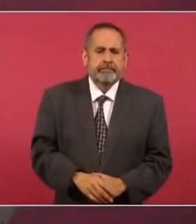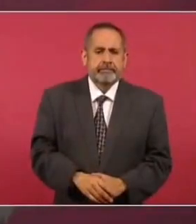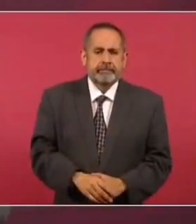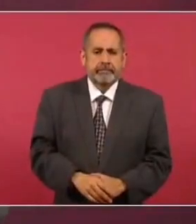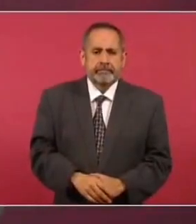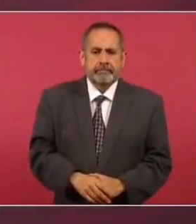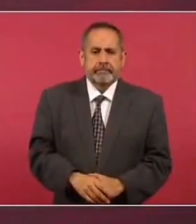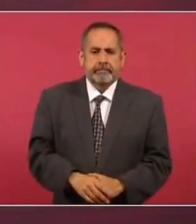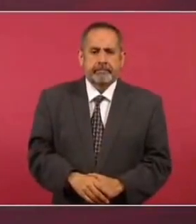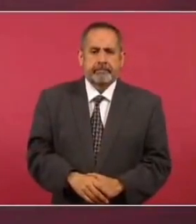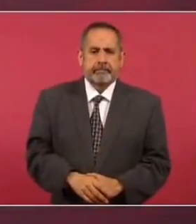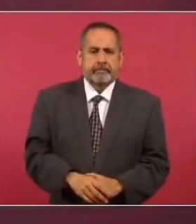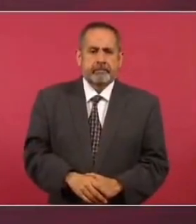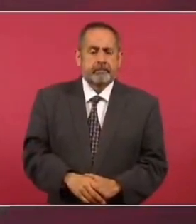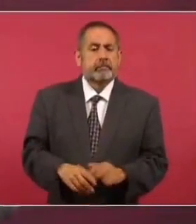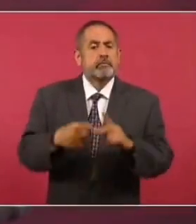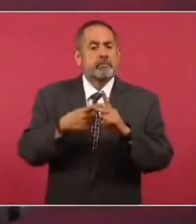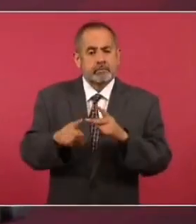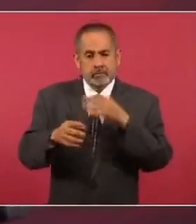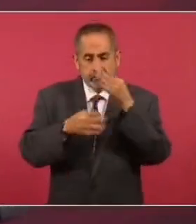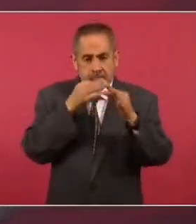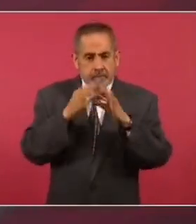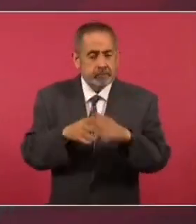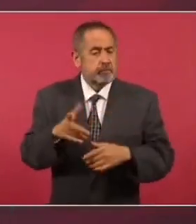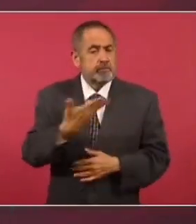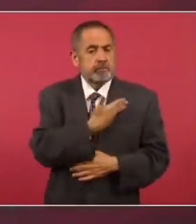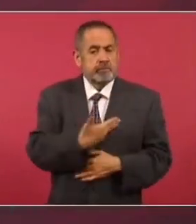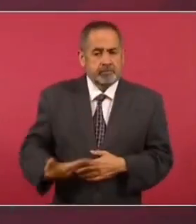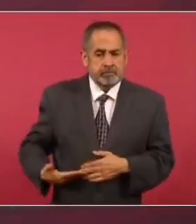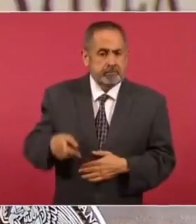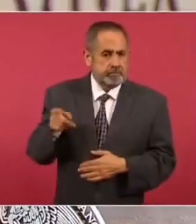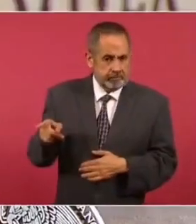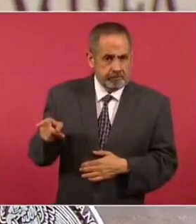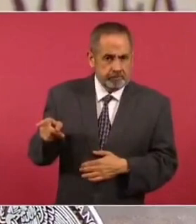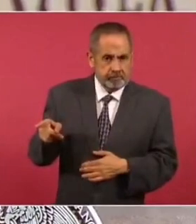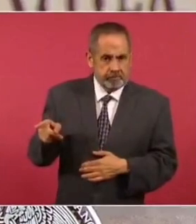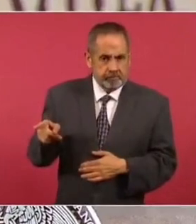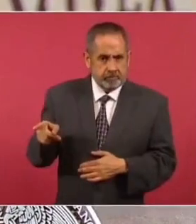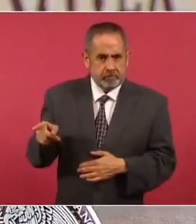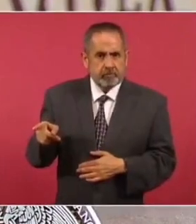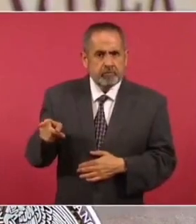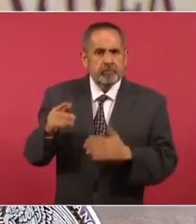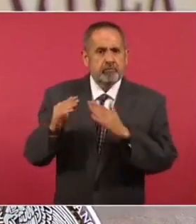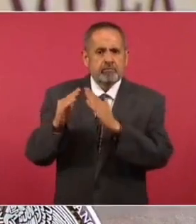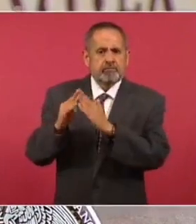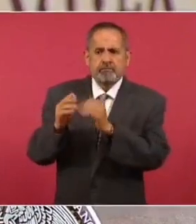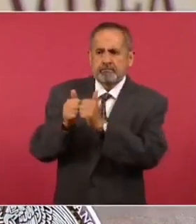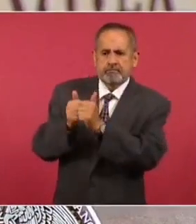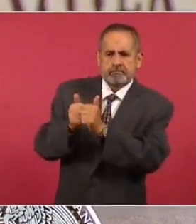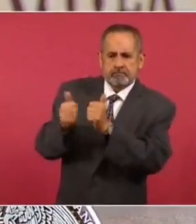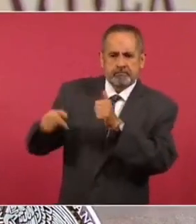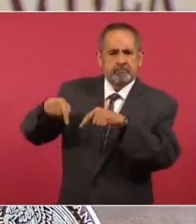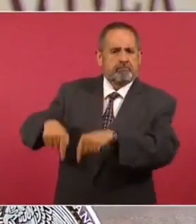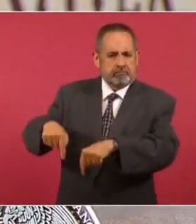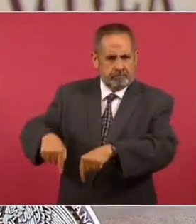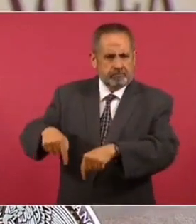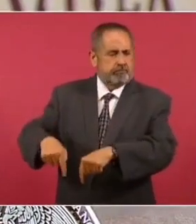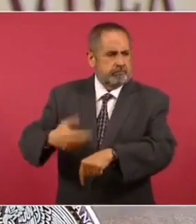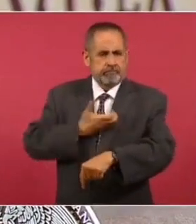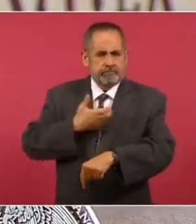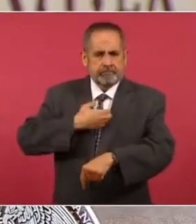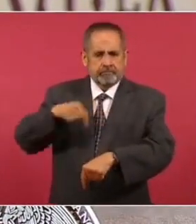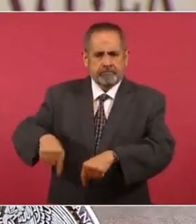mire iniciaría diciéndole que el señor presidente se encuentra aislado y recuperándose aquí en Palacio